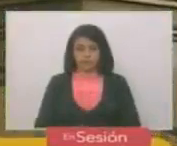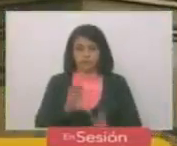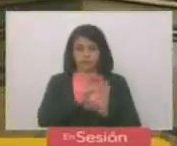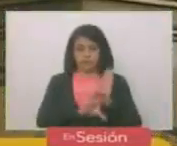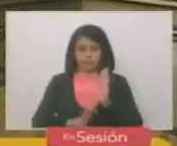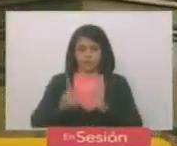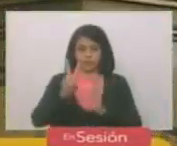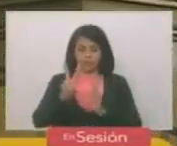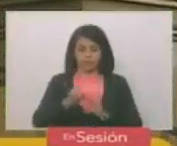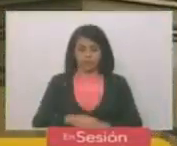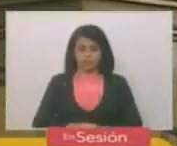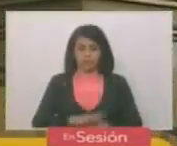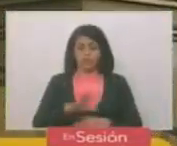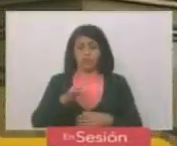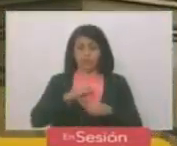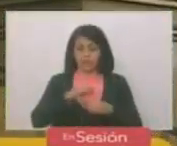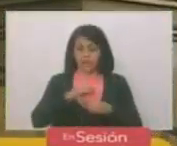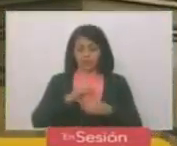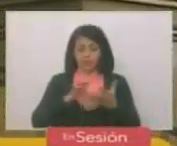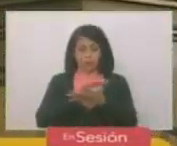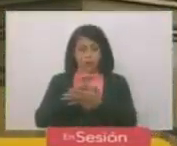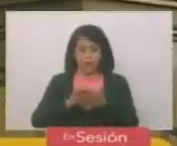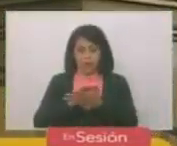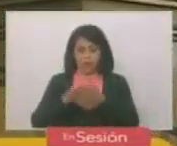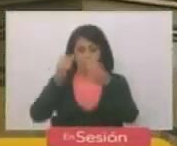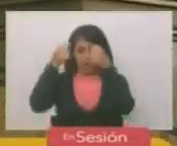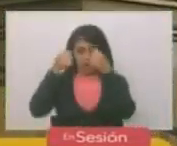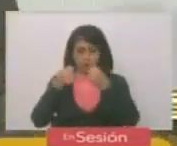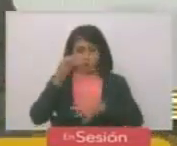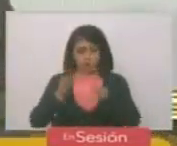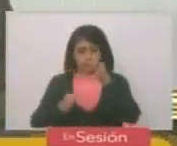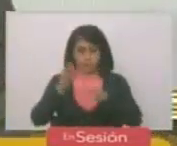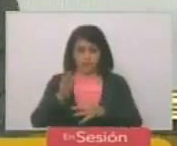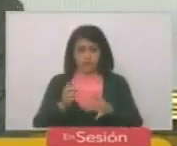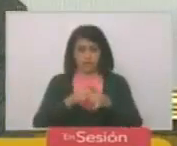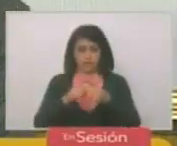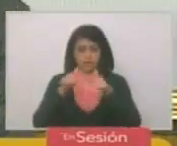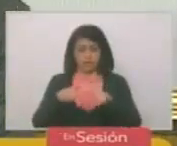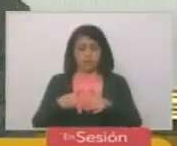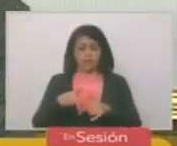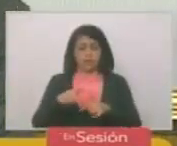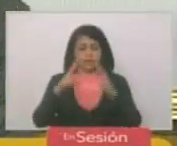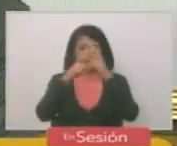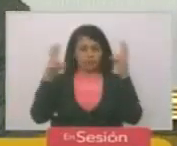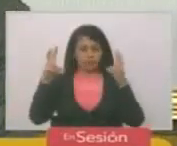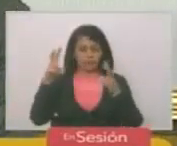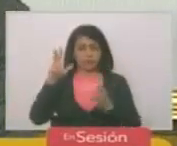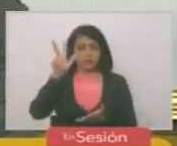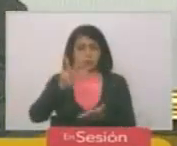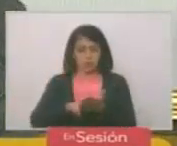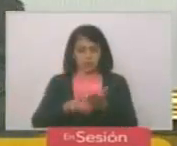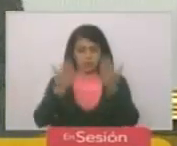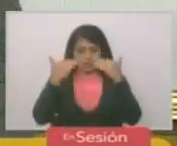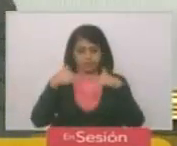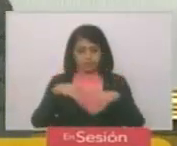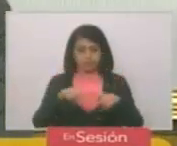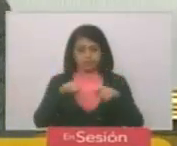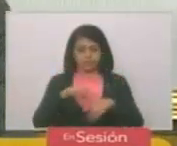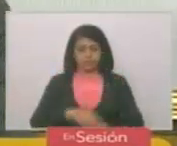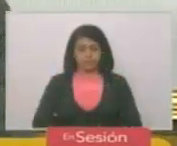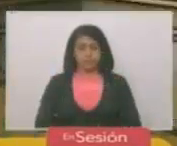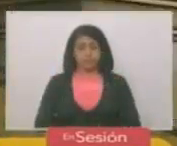Capítulo 2, registro de antecedentes penales. En consideración, el título del capítulo, aprobado.